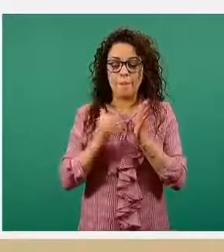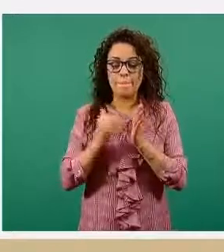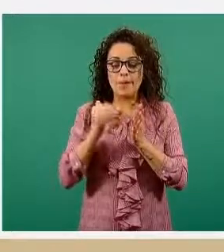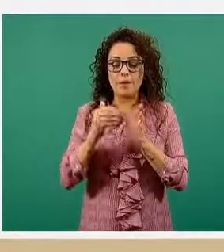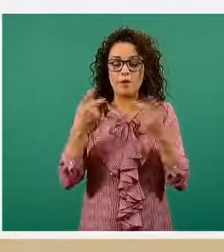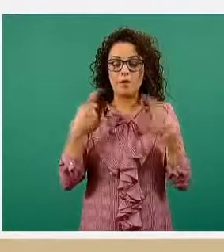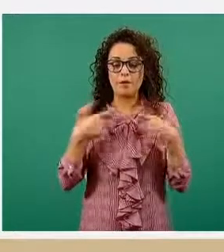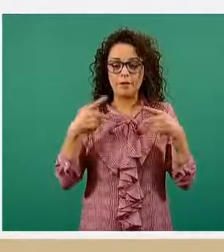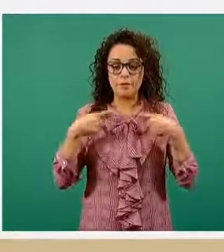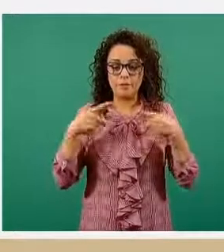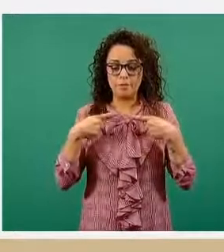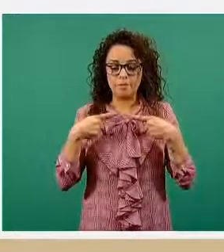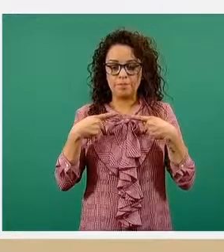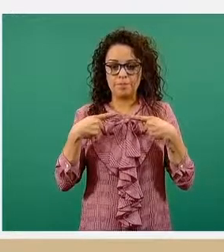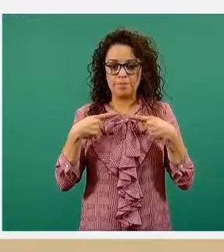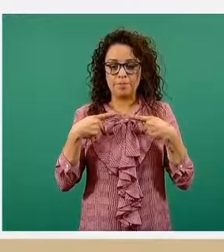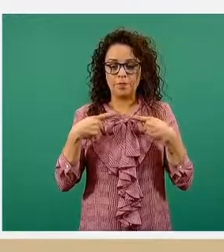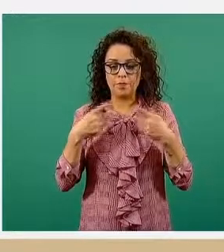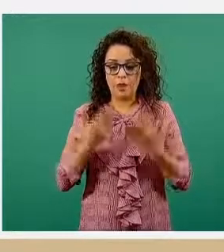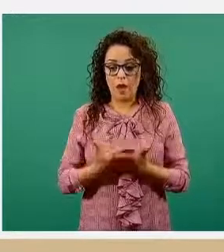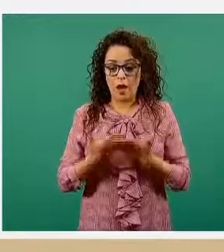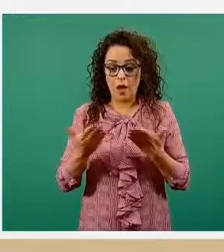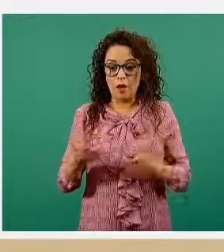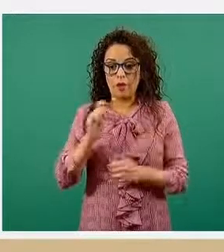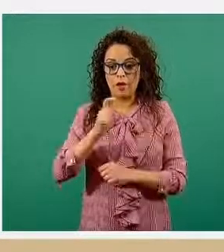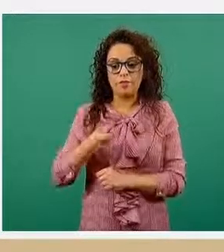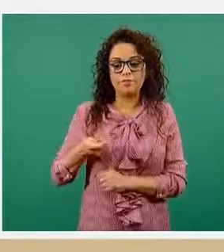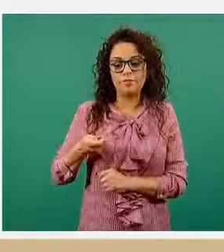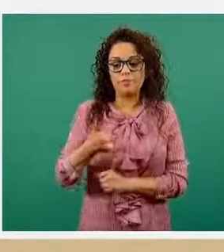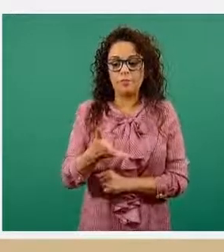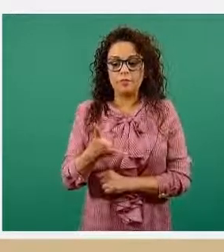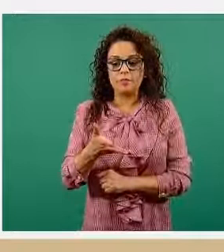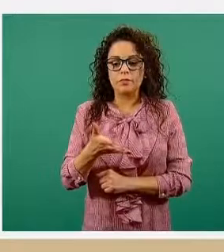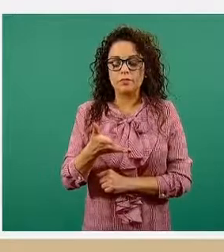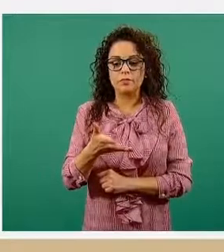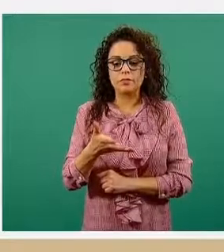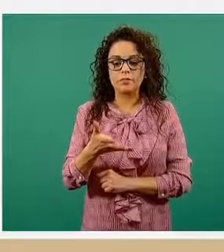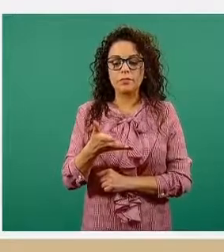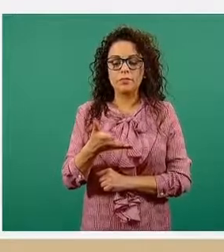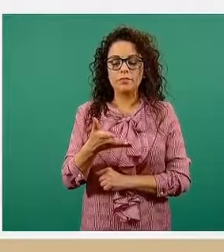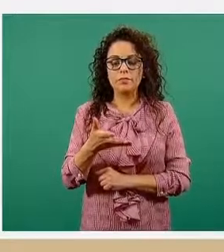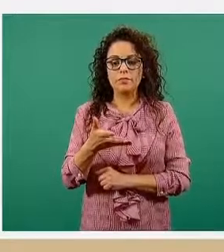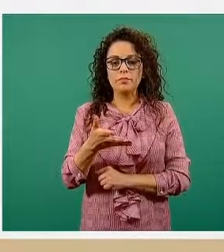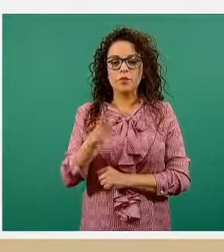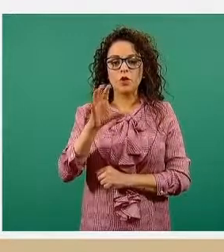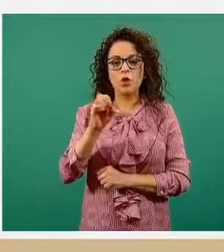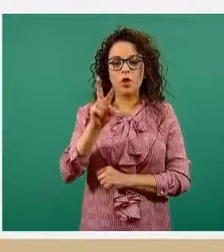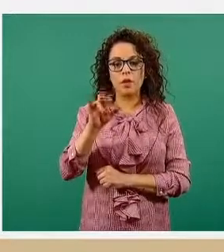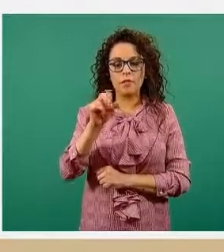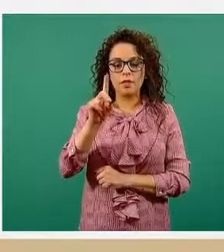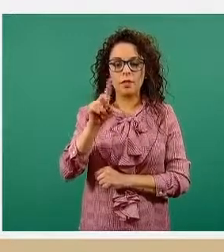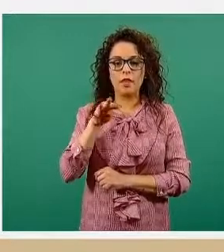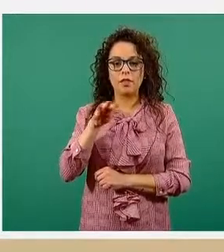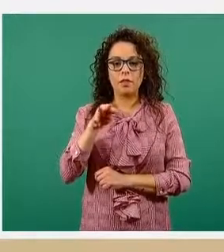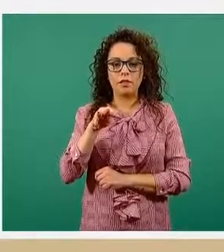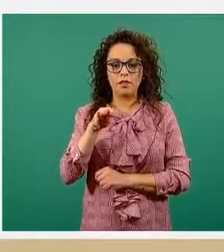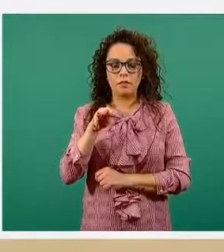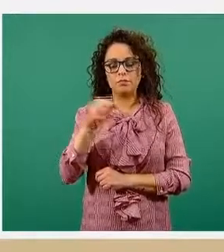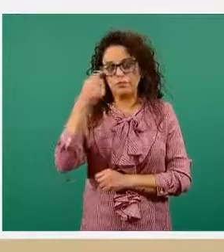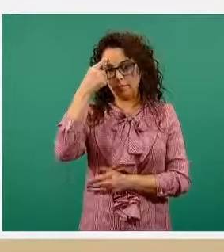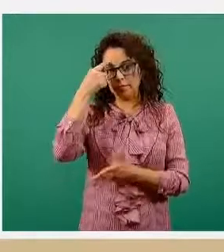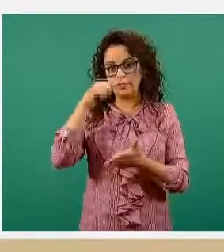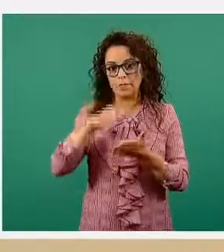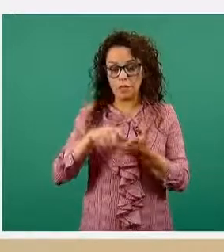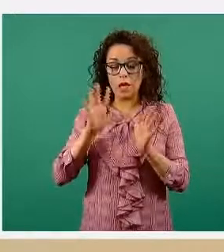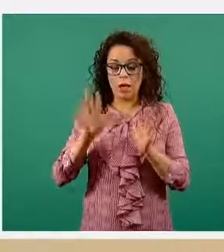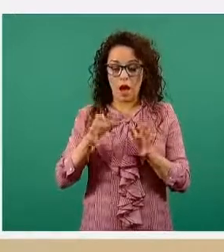de personas ya que para el día de hoy se clasifican como casos de COVID-19. Se estiman que son casos ya,